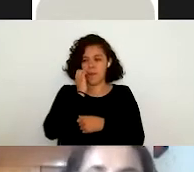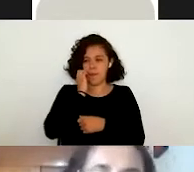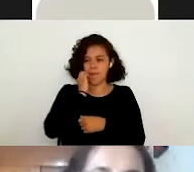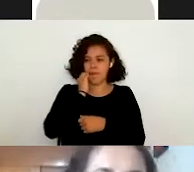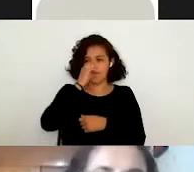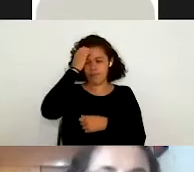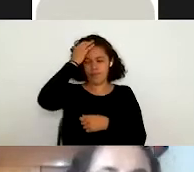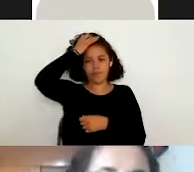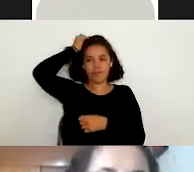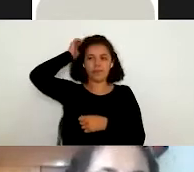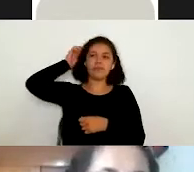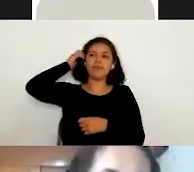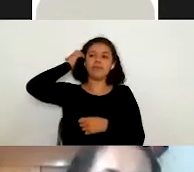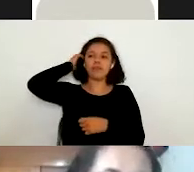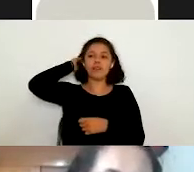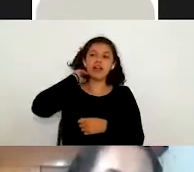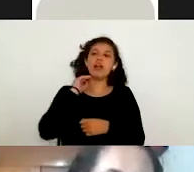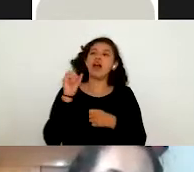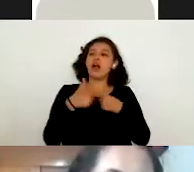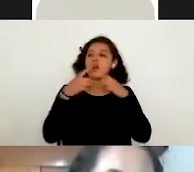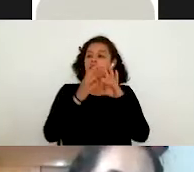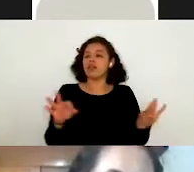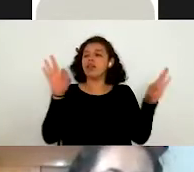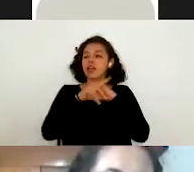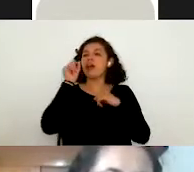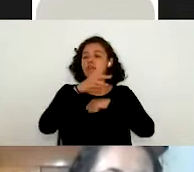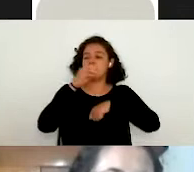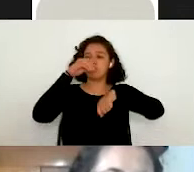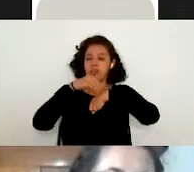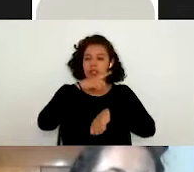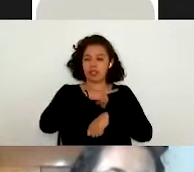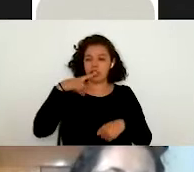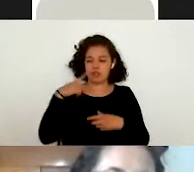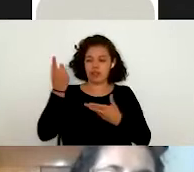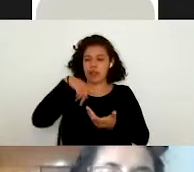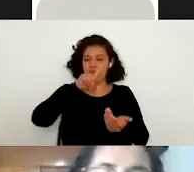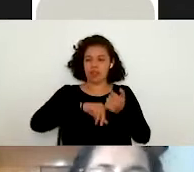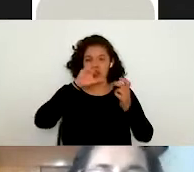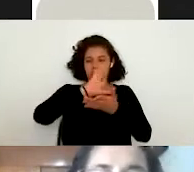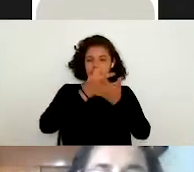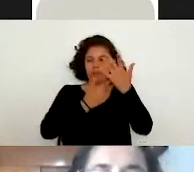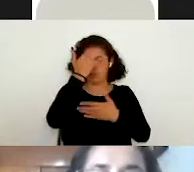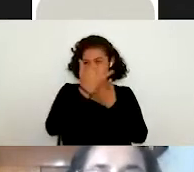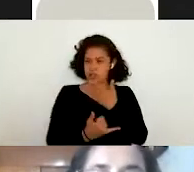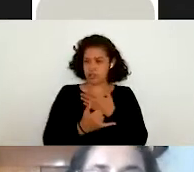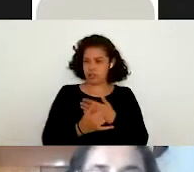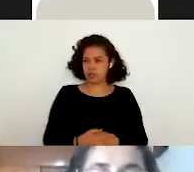Bueno, otra parte esencial que debe de estar contemplado dentro de nuestro